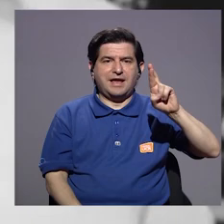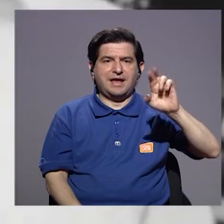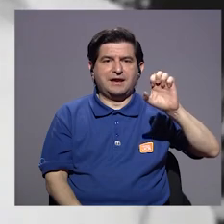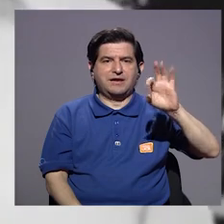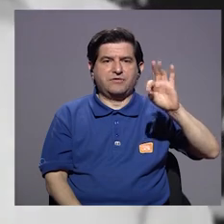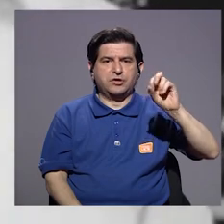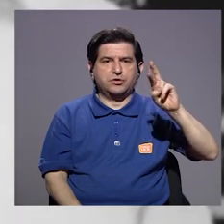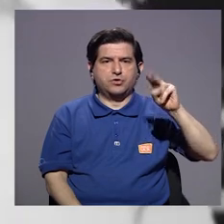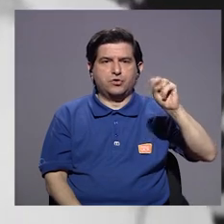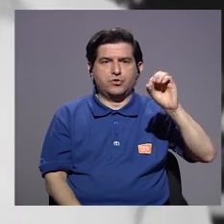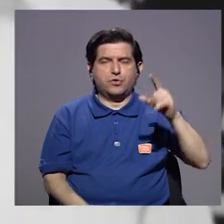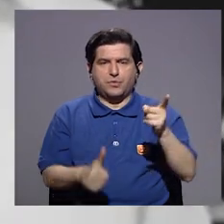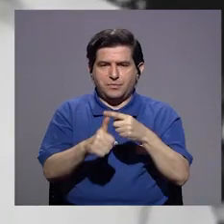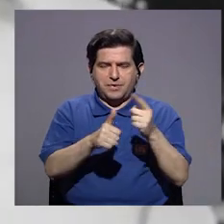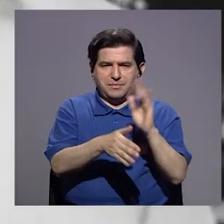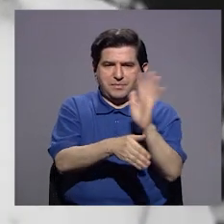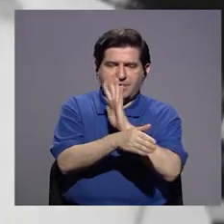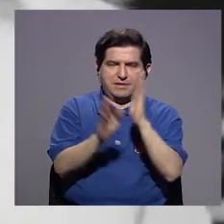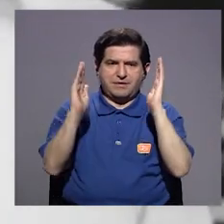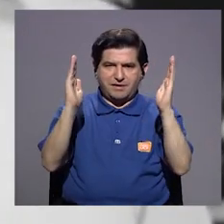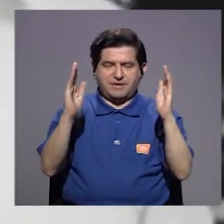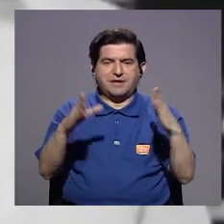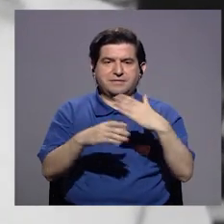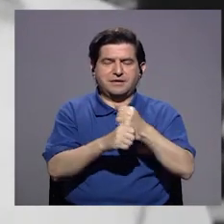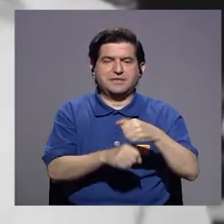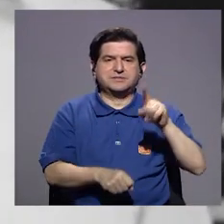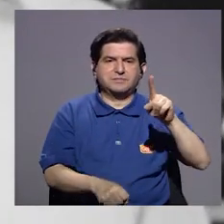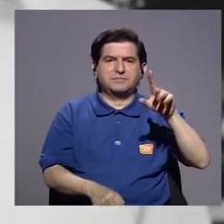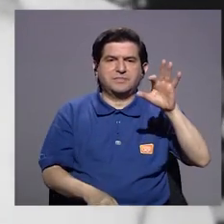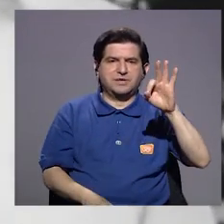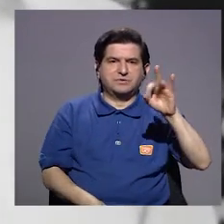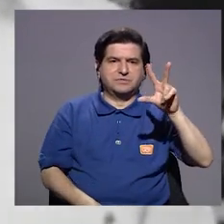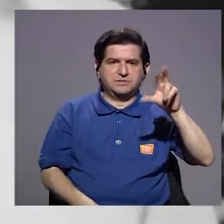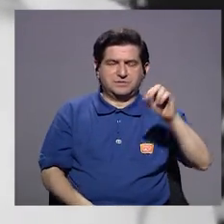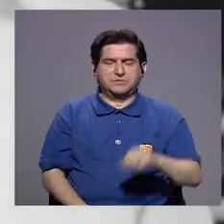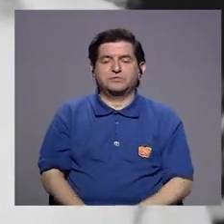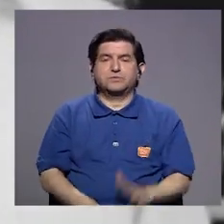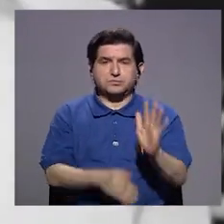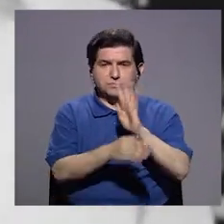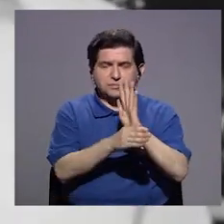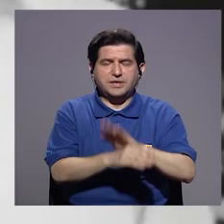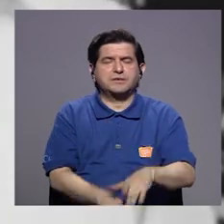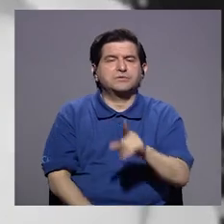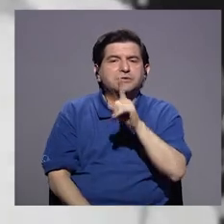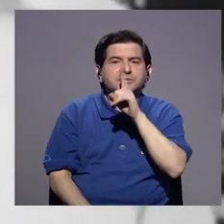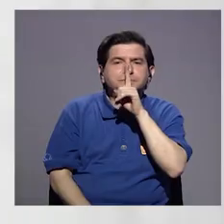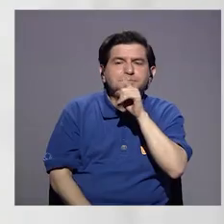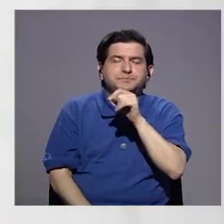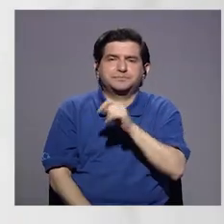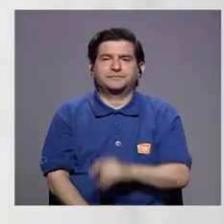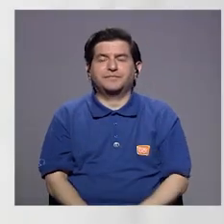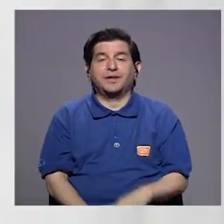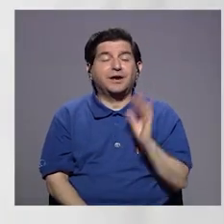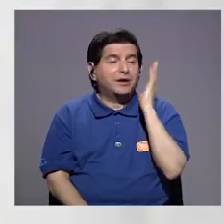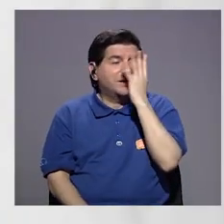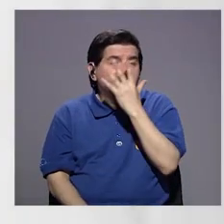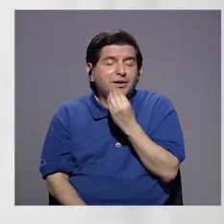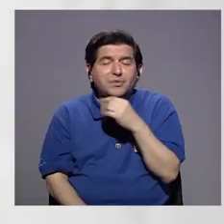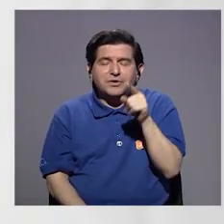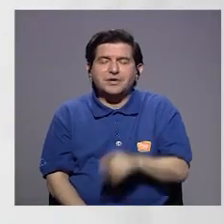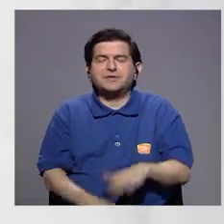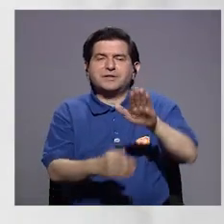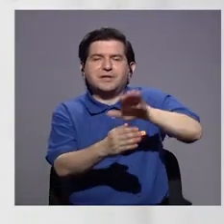película costarricense de largometraje realizada en 1930. Es una película silente, entonces lo lindo es que va a